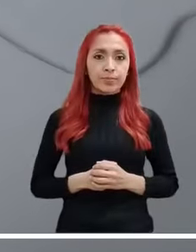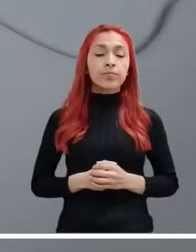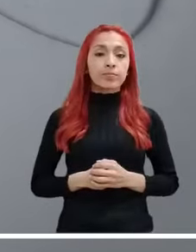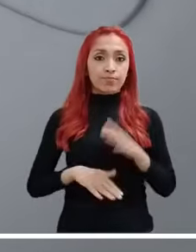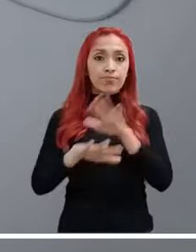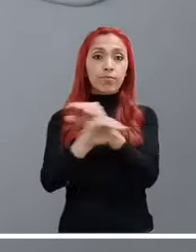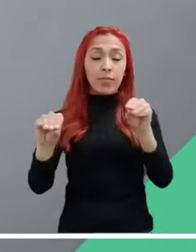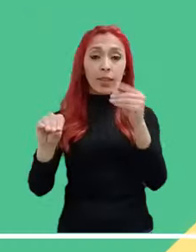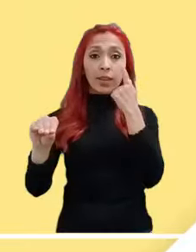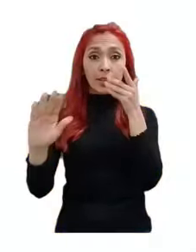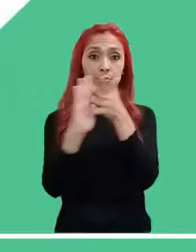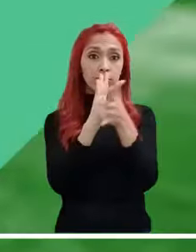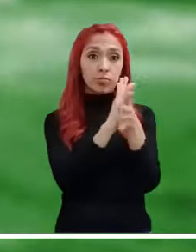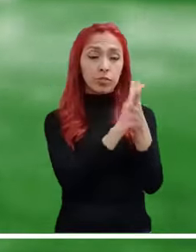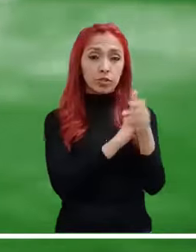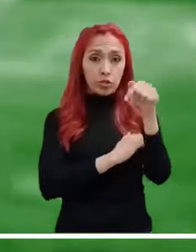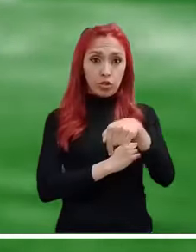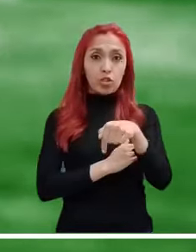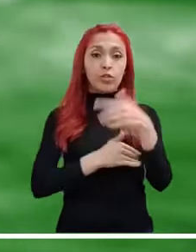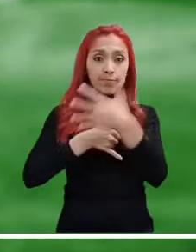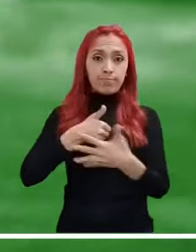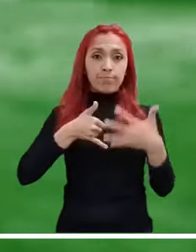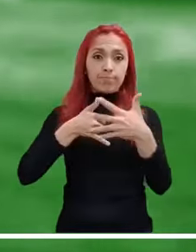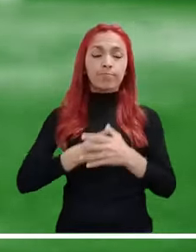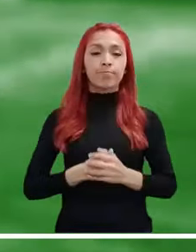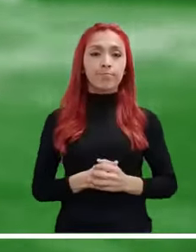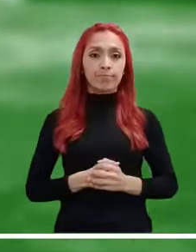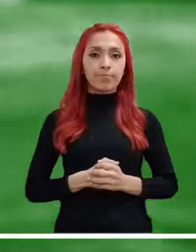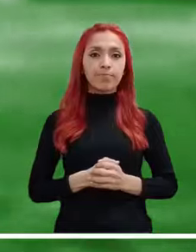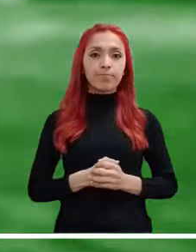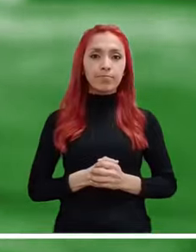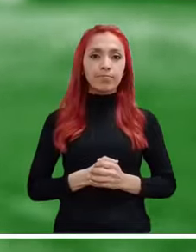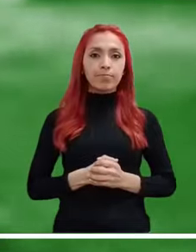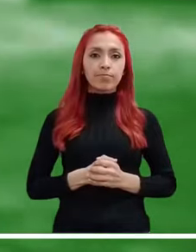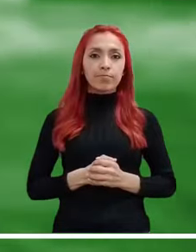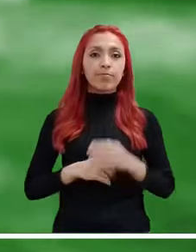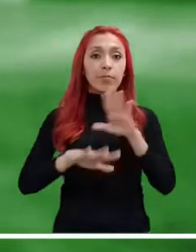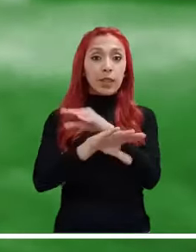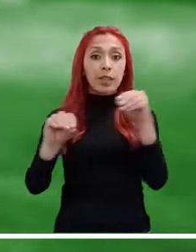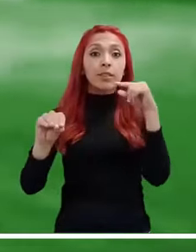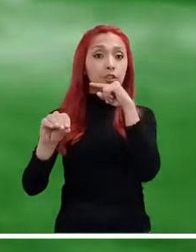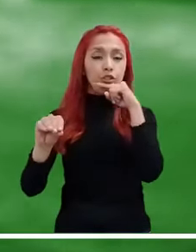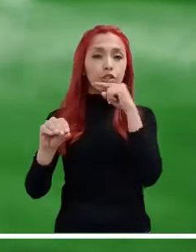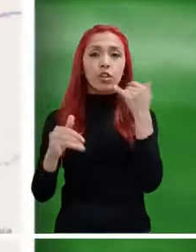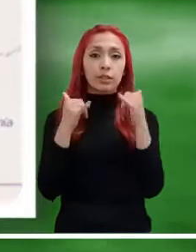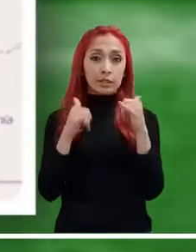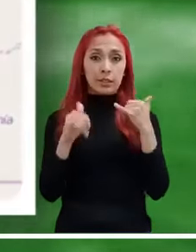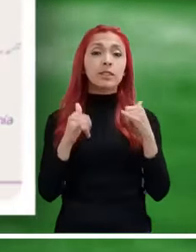lluvias. Estas son las alertas que se encuentran activas en el país.